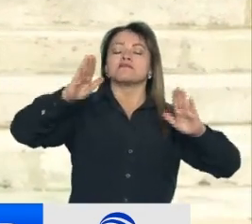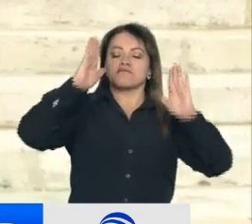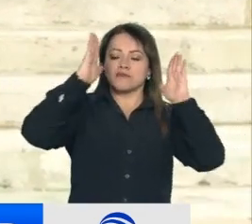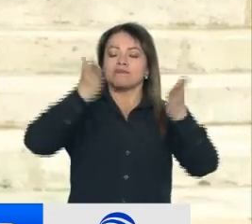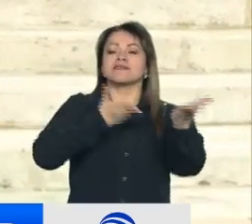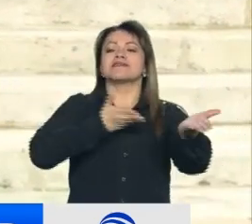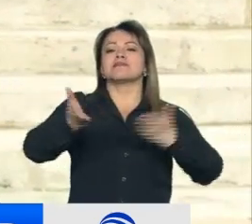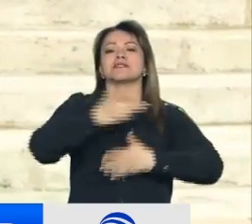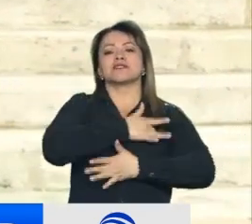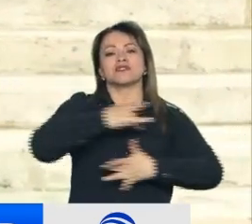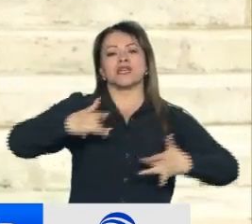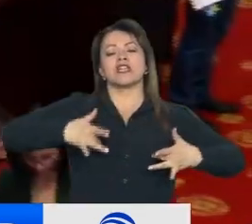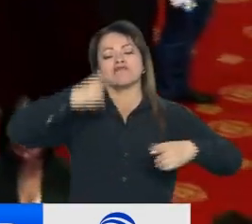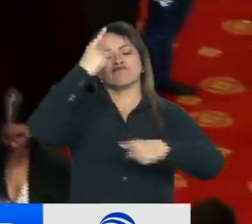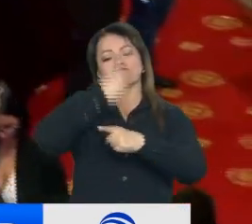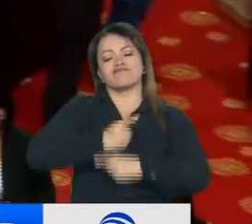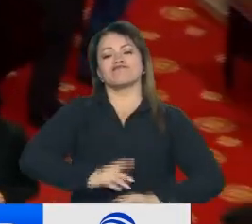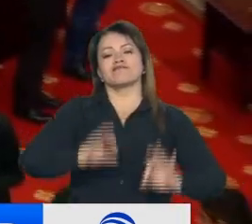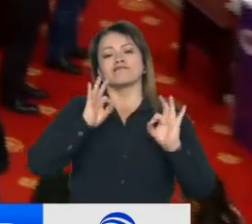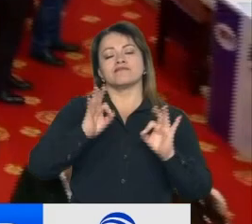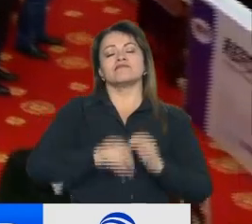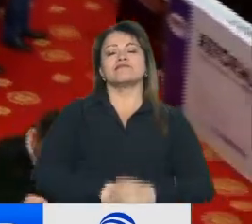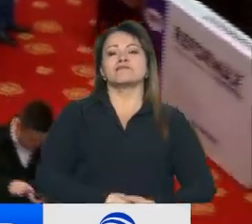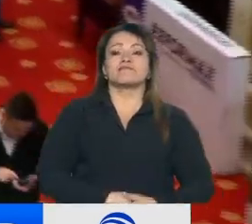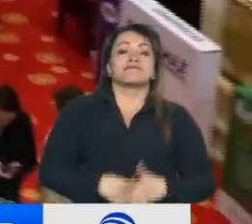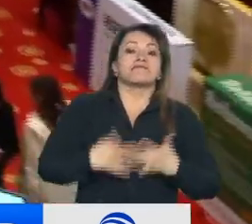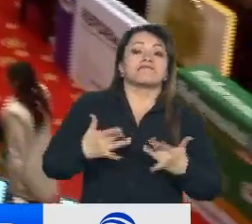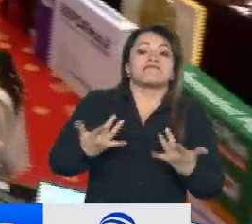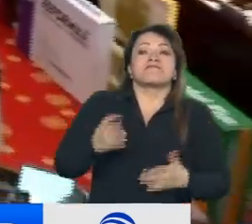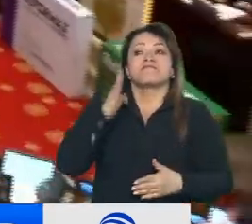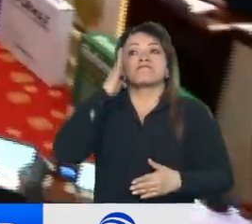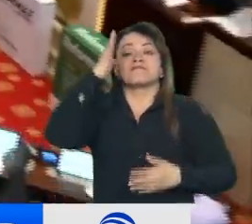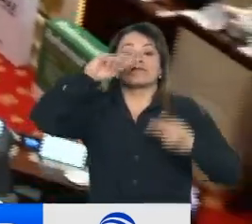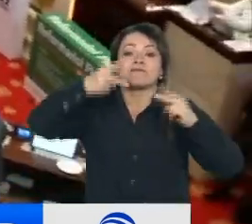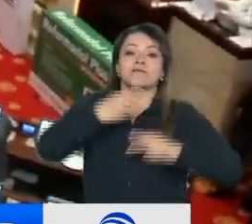un servicio de calidad. Se espera cuál va a ser el futuro de la reforma a la salud.